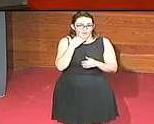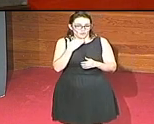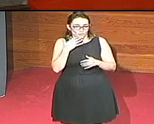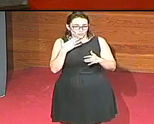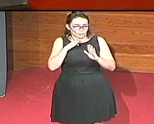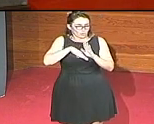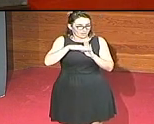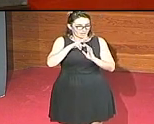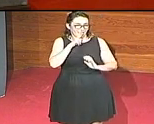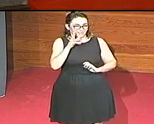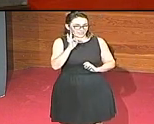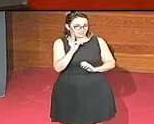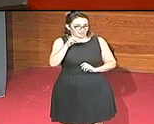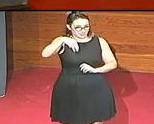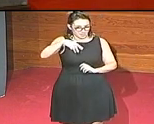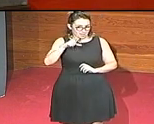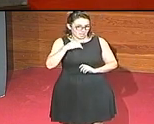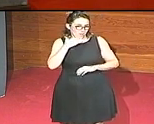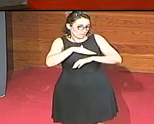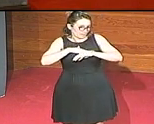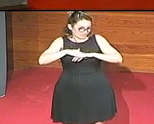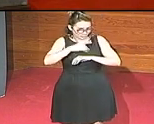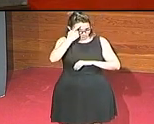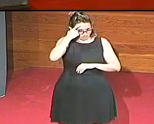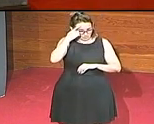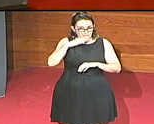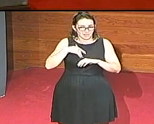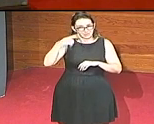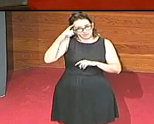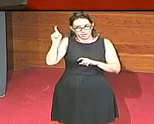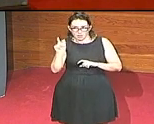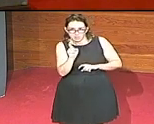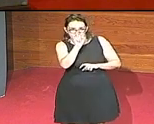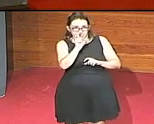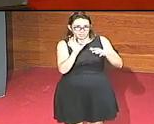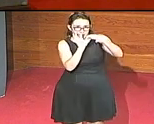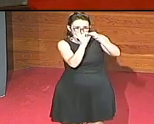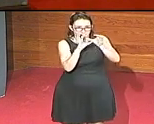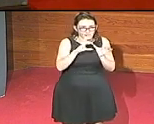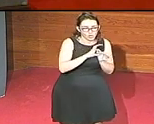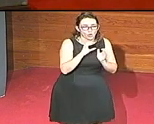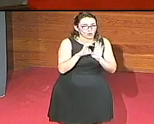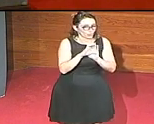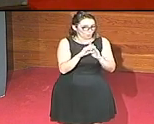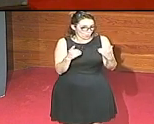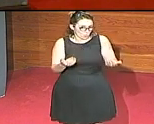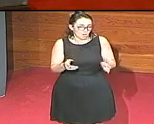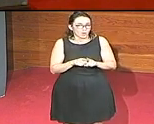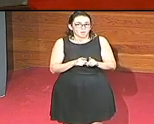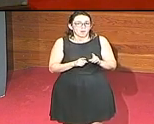al final tienes que saber lo básico para saber dónde tienes que insertar cada uno de los códigos pero más allá no